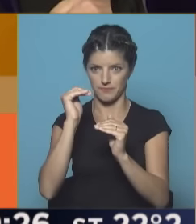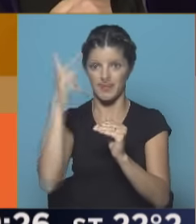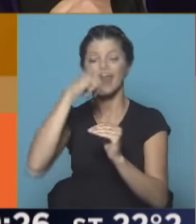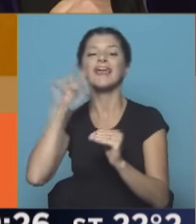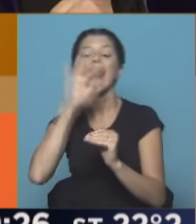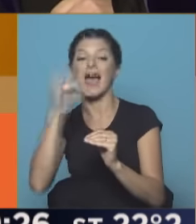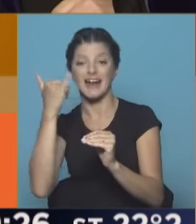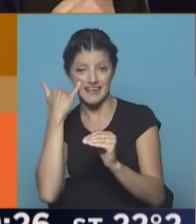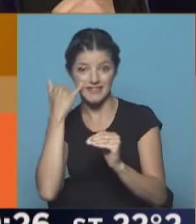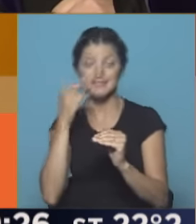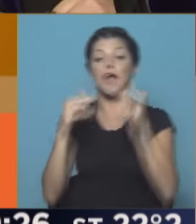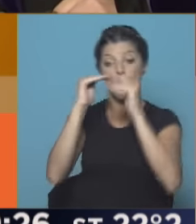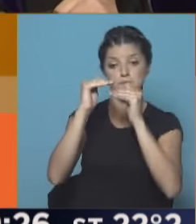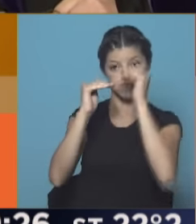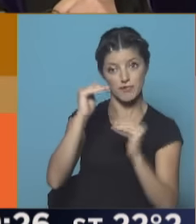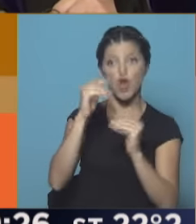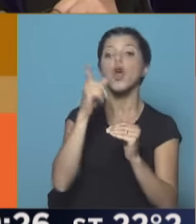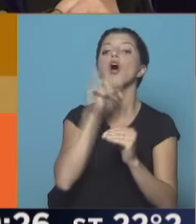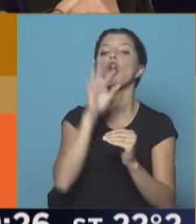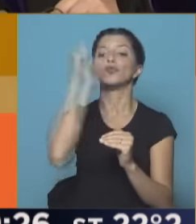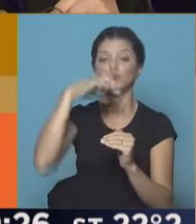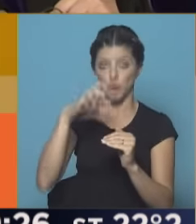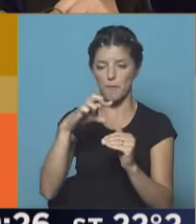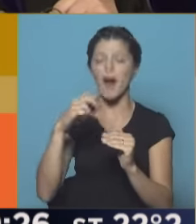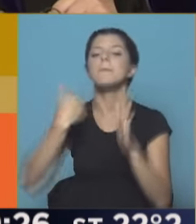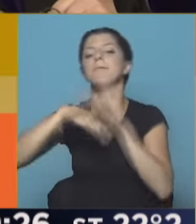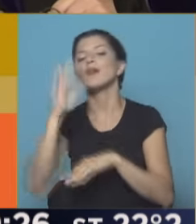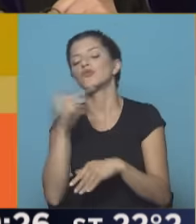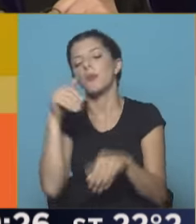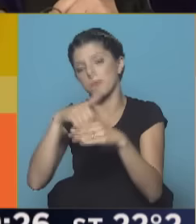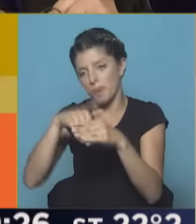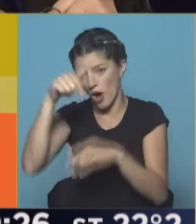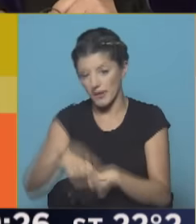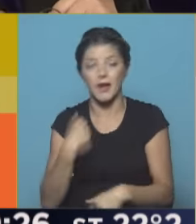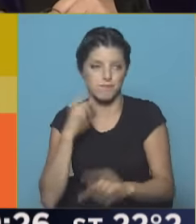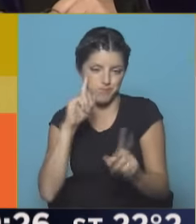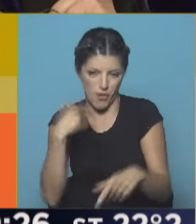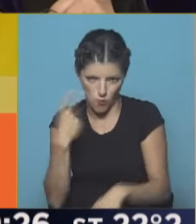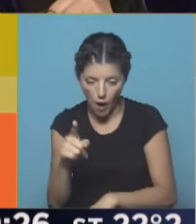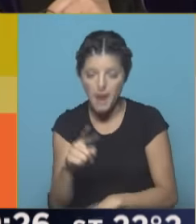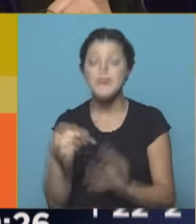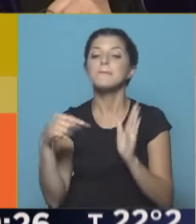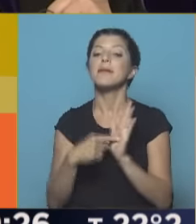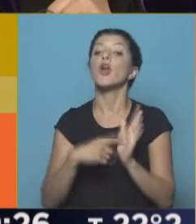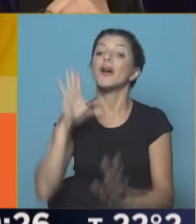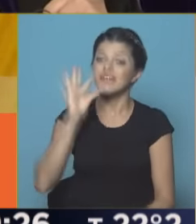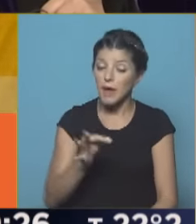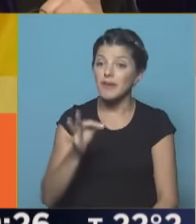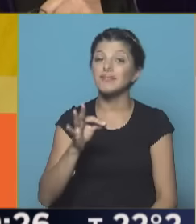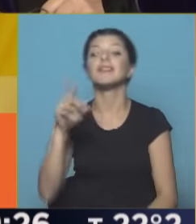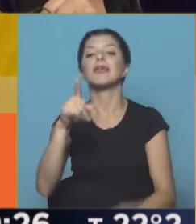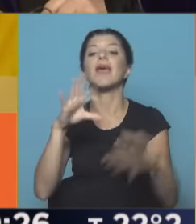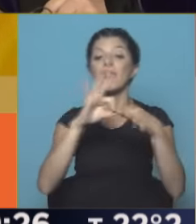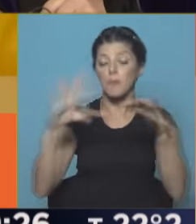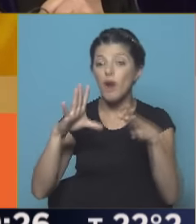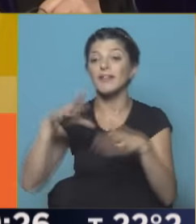Trump, sobre todo por el voto anticipado, ese voto que no se sabe en realidad cuál fue, pero sí se sabe que hubo más demócratas registrados que